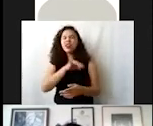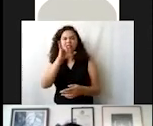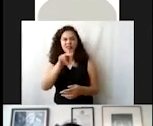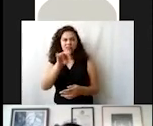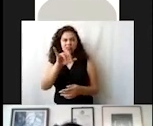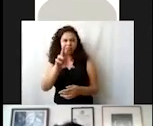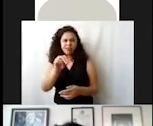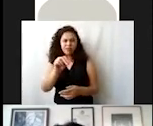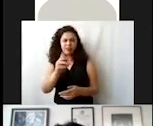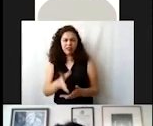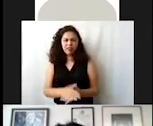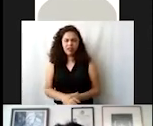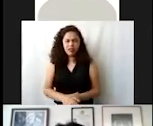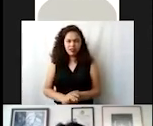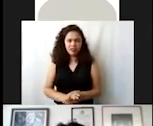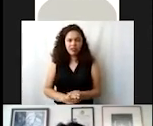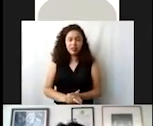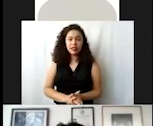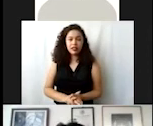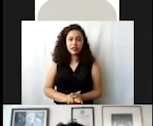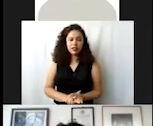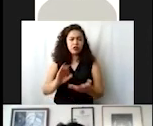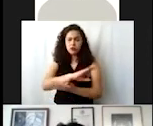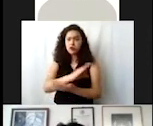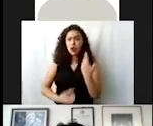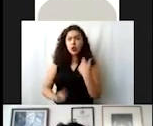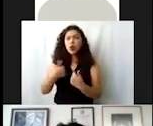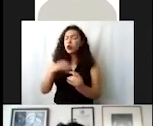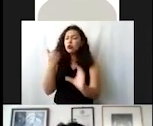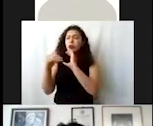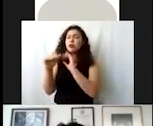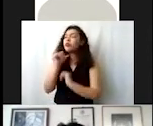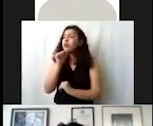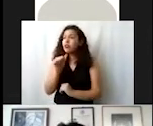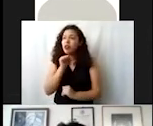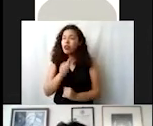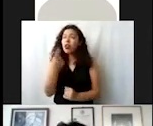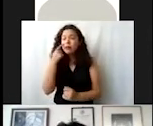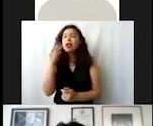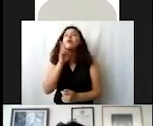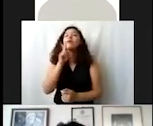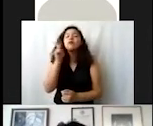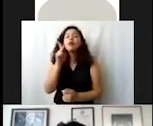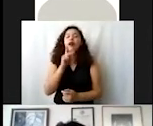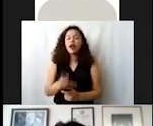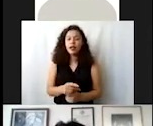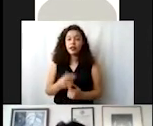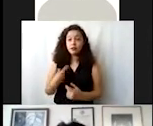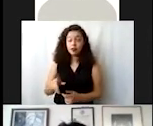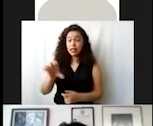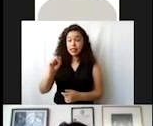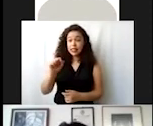Que no emite ese tipo de comprobantes. Pero el